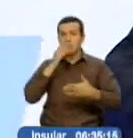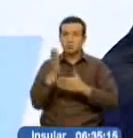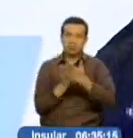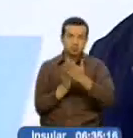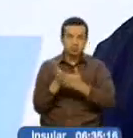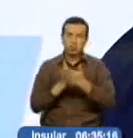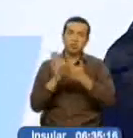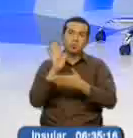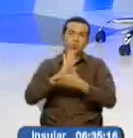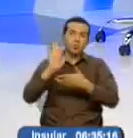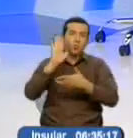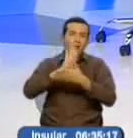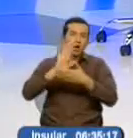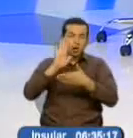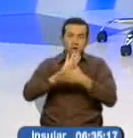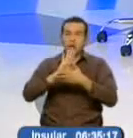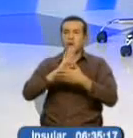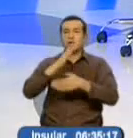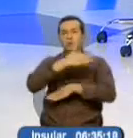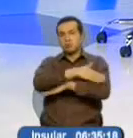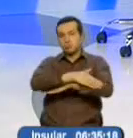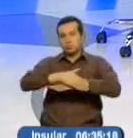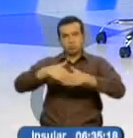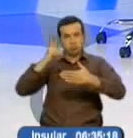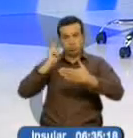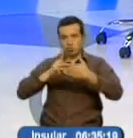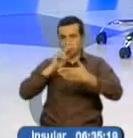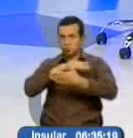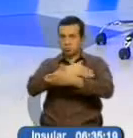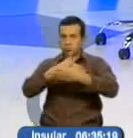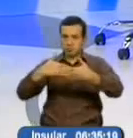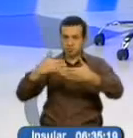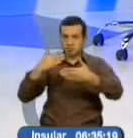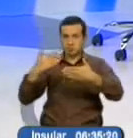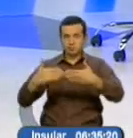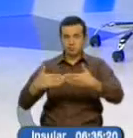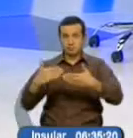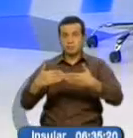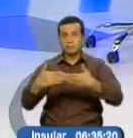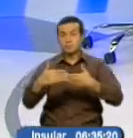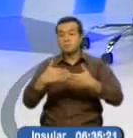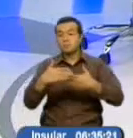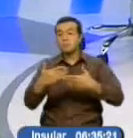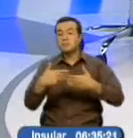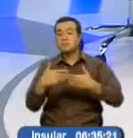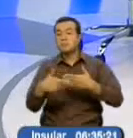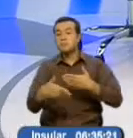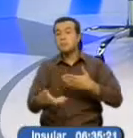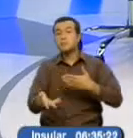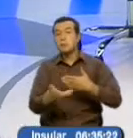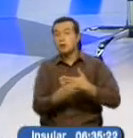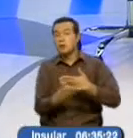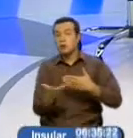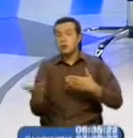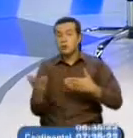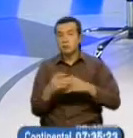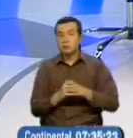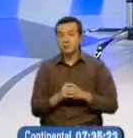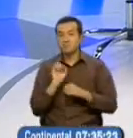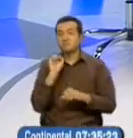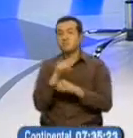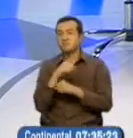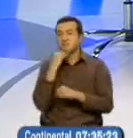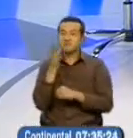servicios, escuelas, vías, etc. Pero deja ser, dejémosle así, indiferentemente, deja